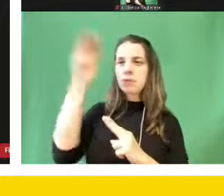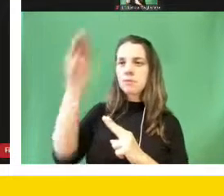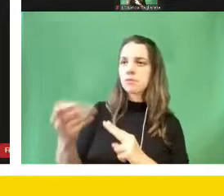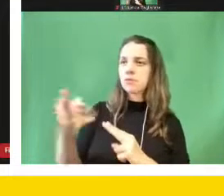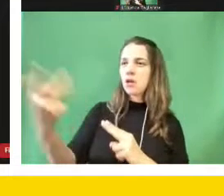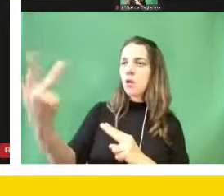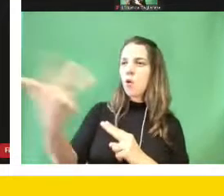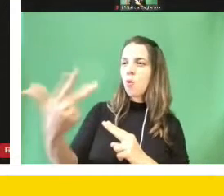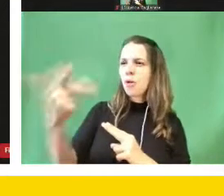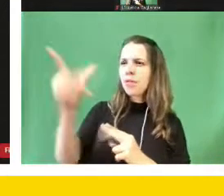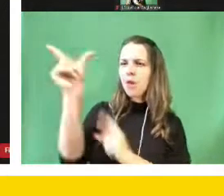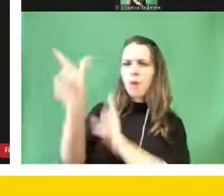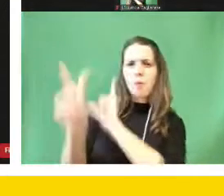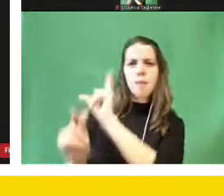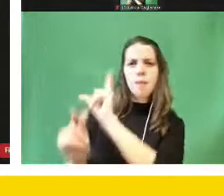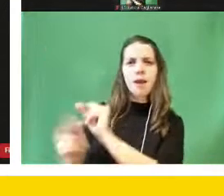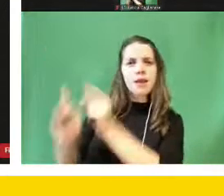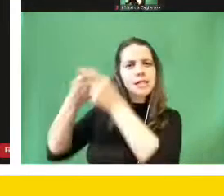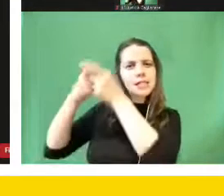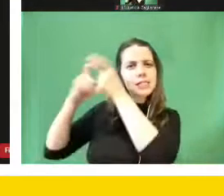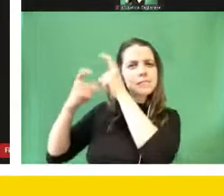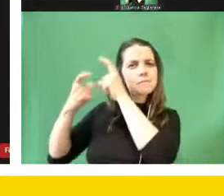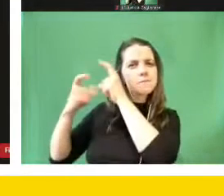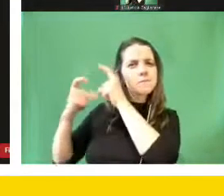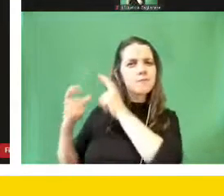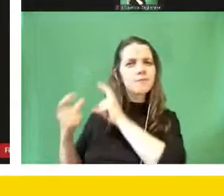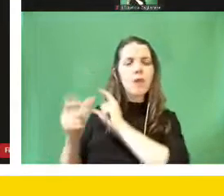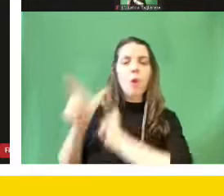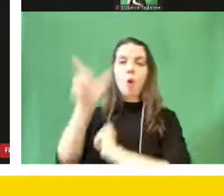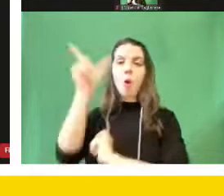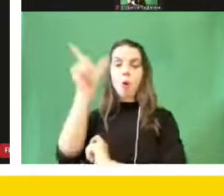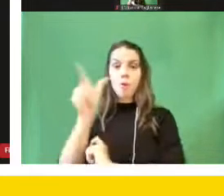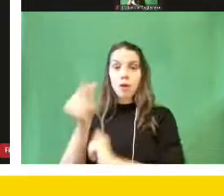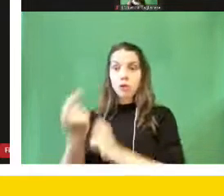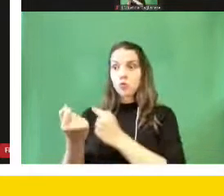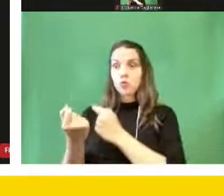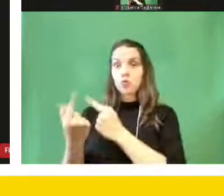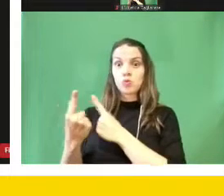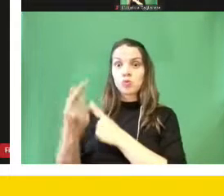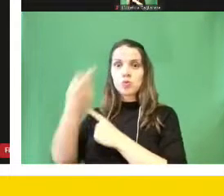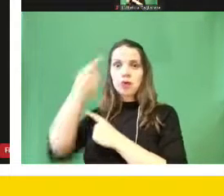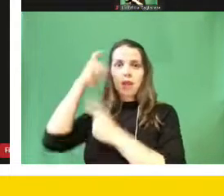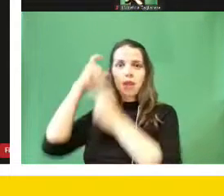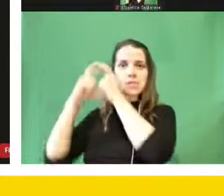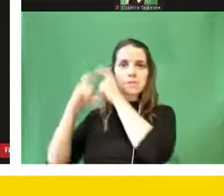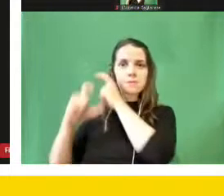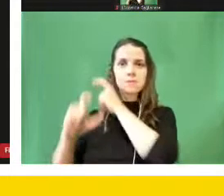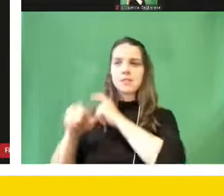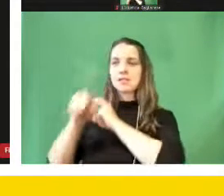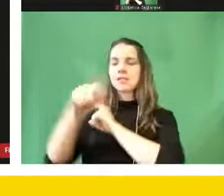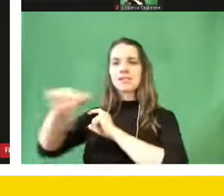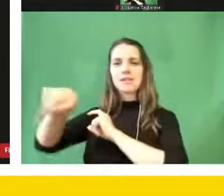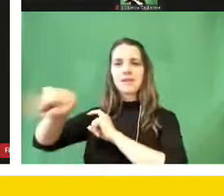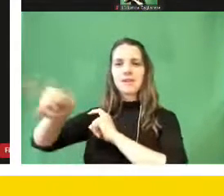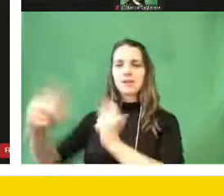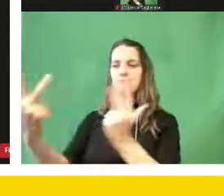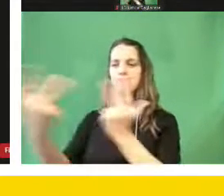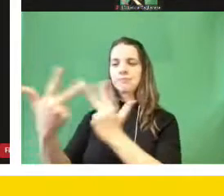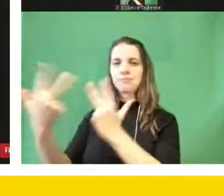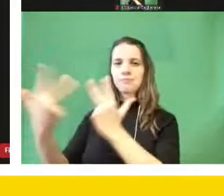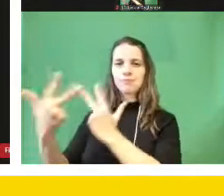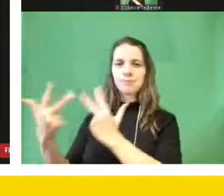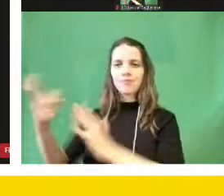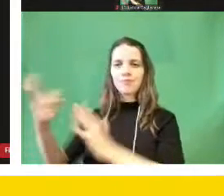países, de lo que nuestro país viene desarrollando. Realmente son muy positivos porque muchas